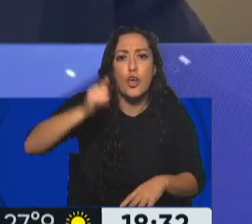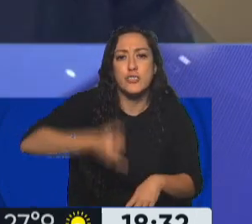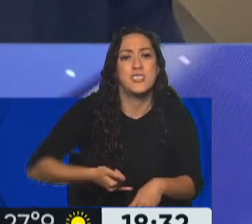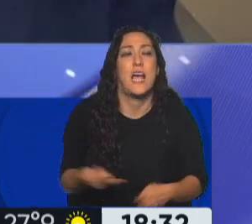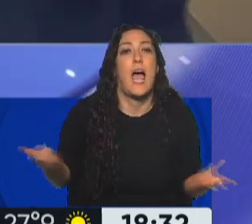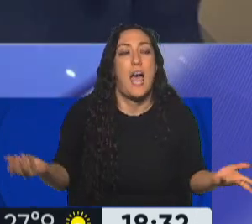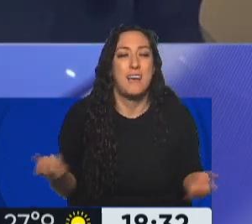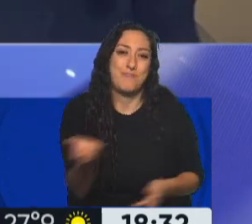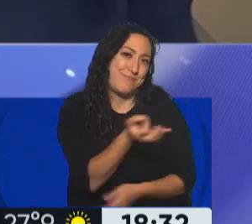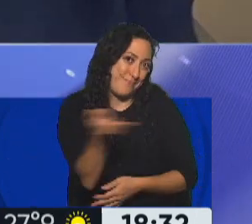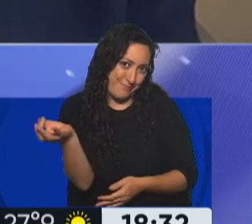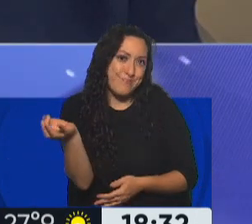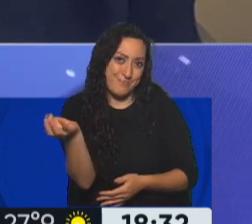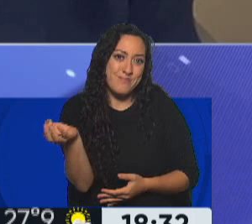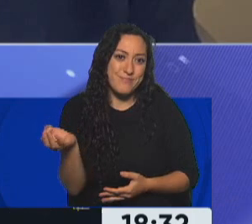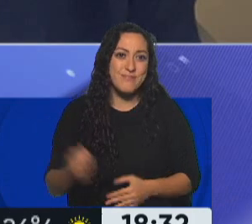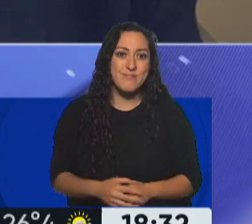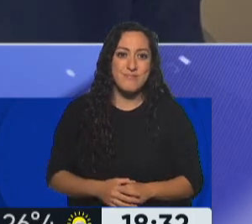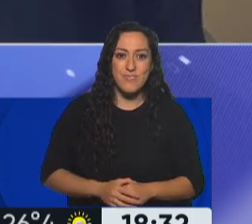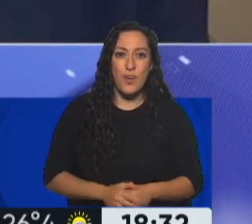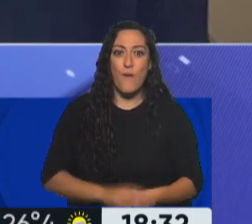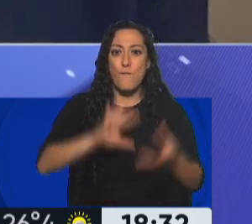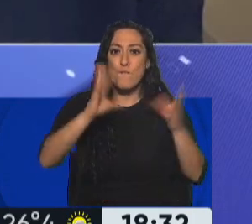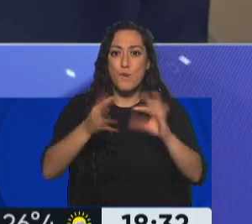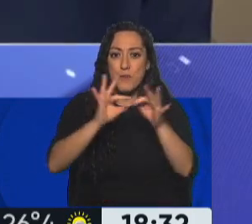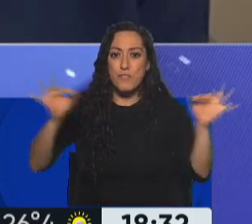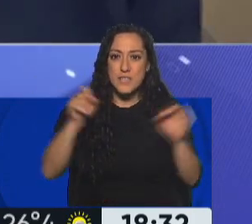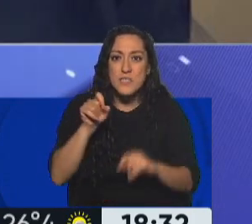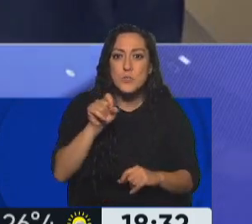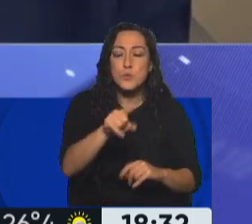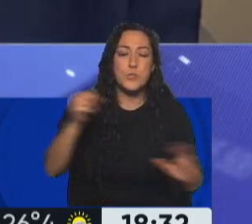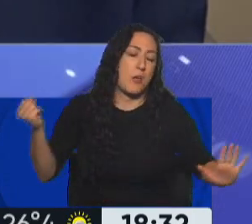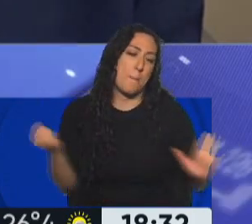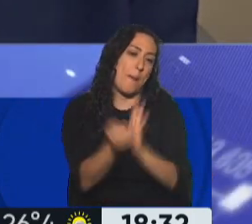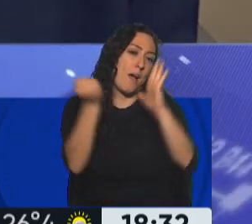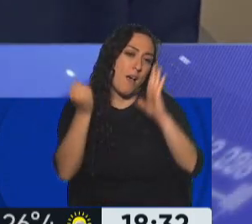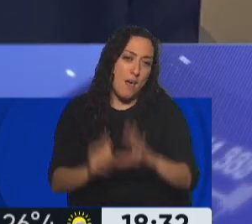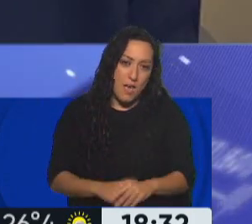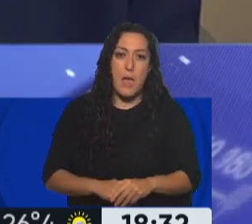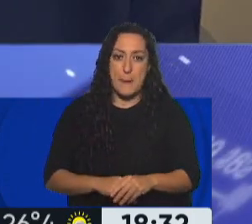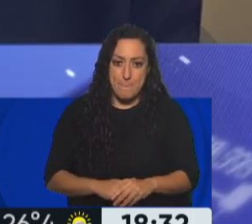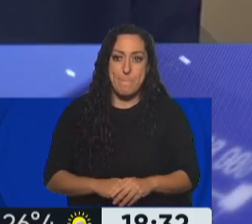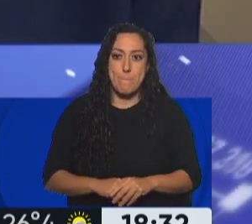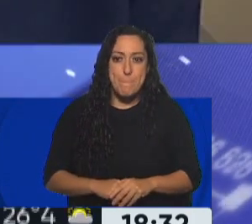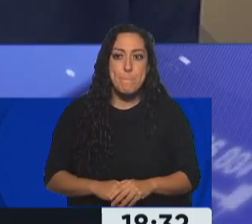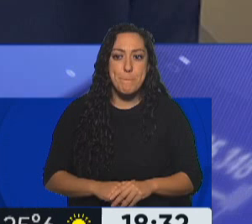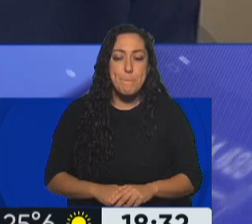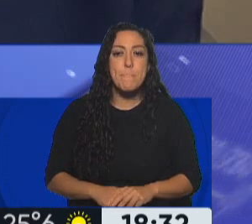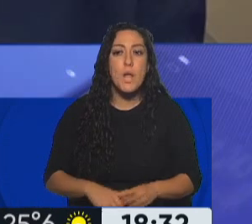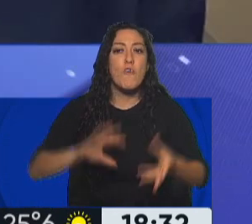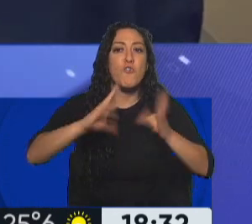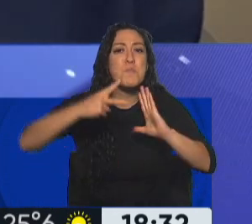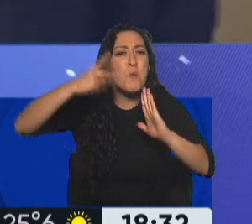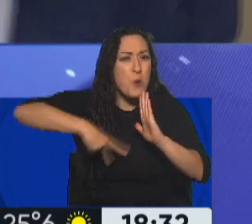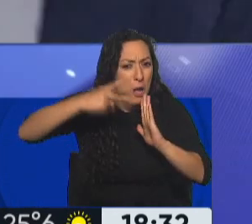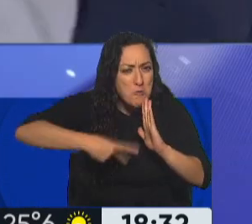que digo, esa frase es más que simbólica, ¿no? Claro. Porque primero en el vocabulario, ¿no? Uno tal no